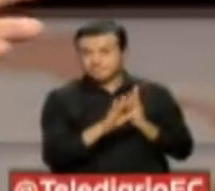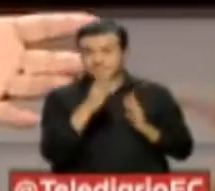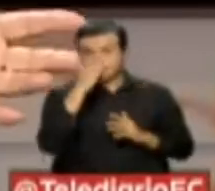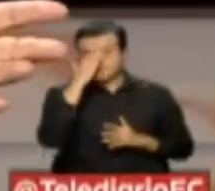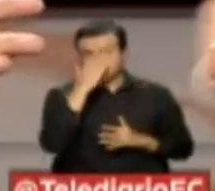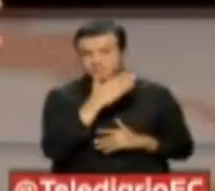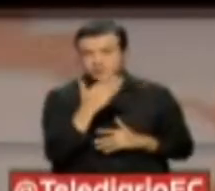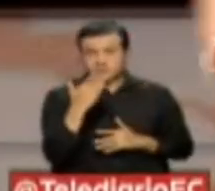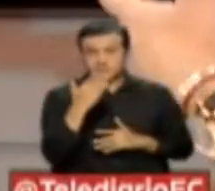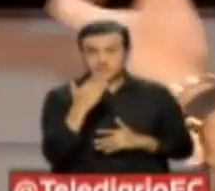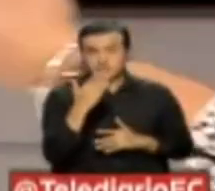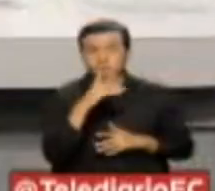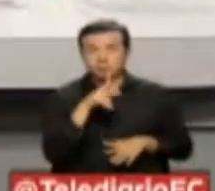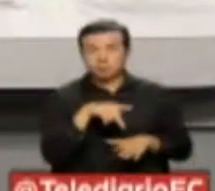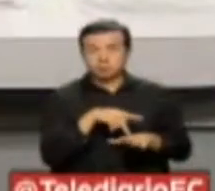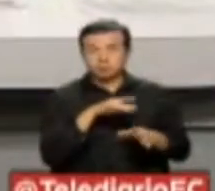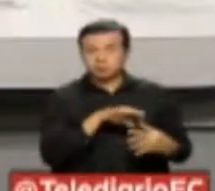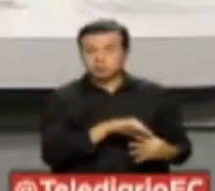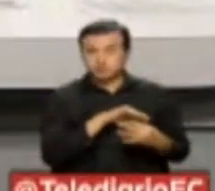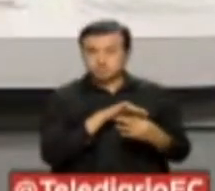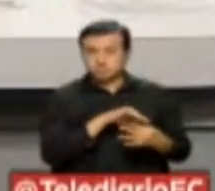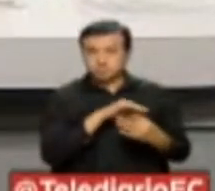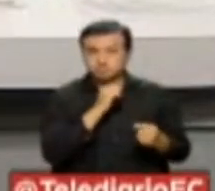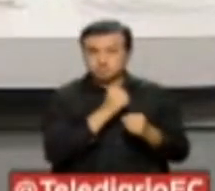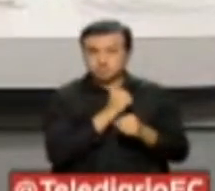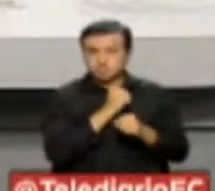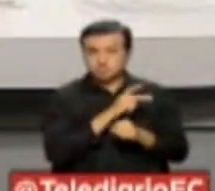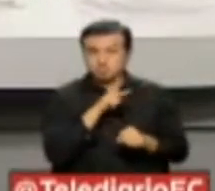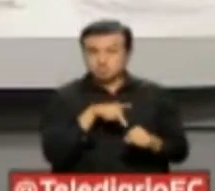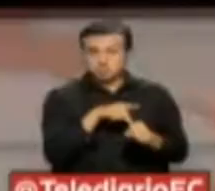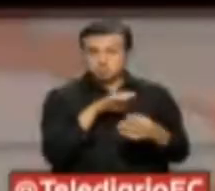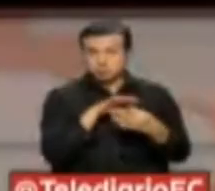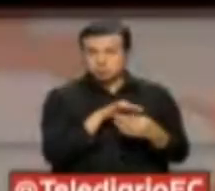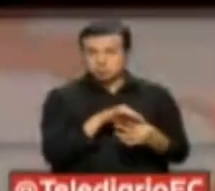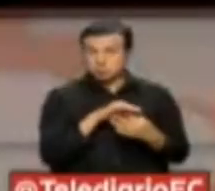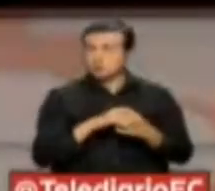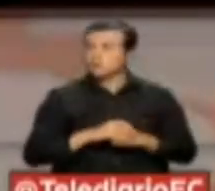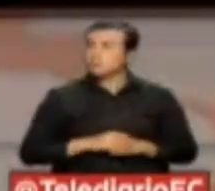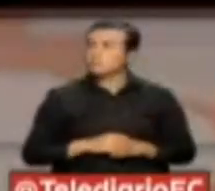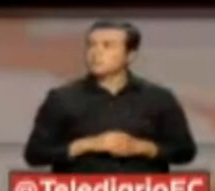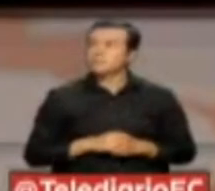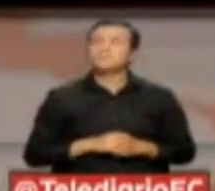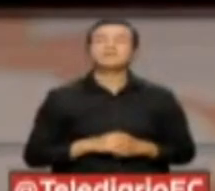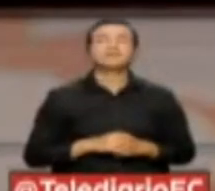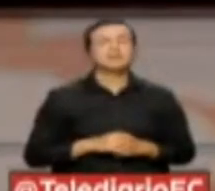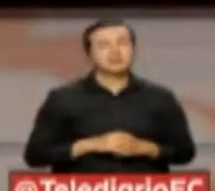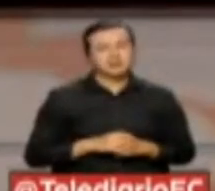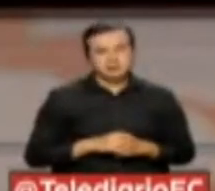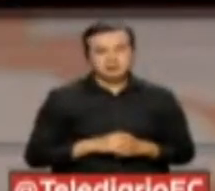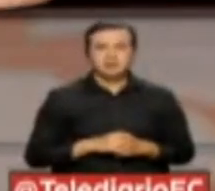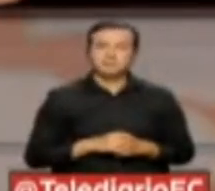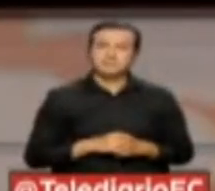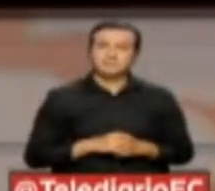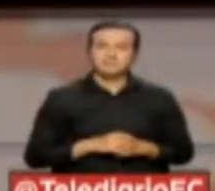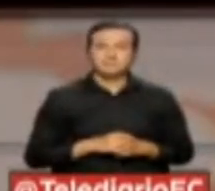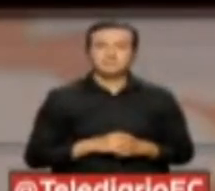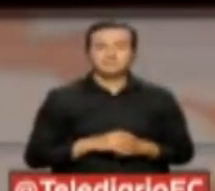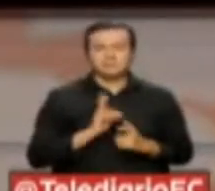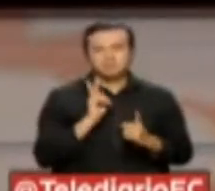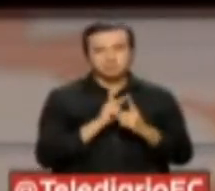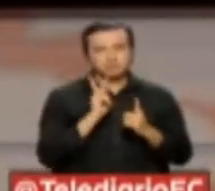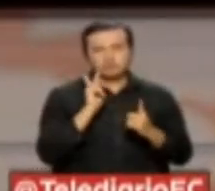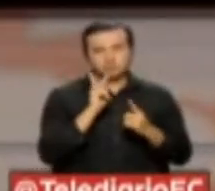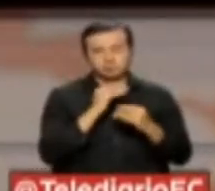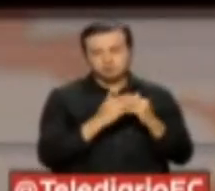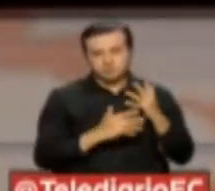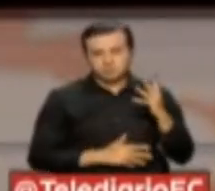nuevamente a la final en la profesión también para el cargo designado bueno si la afinidad pero eso es uno de los de